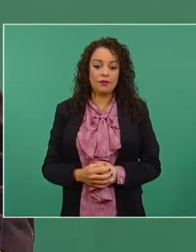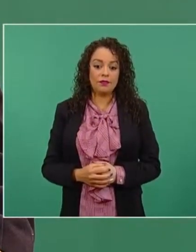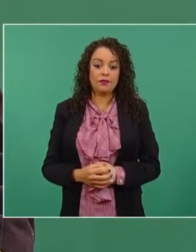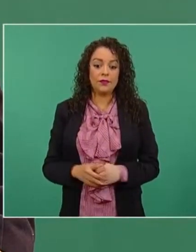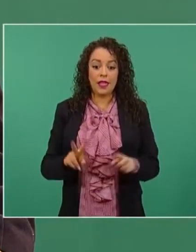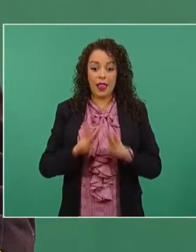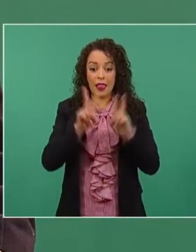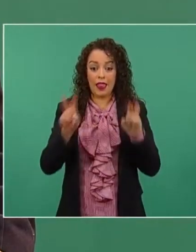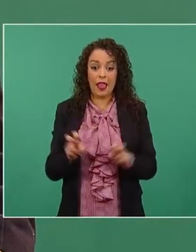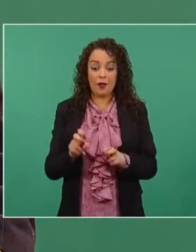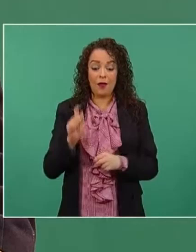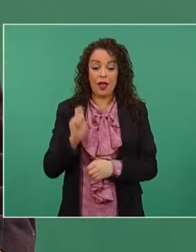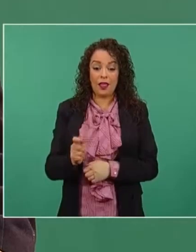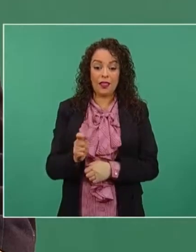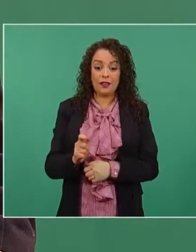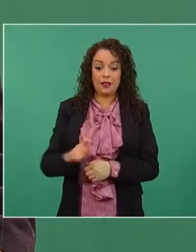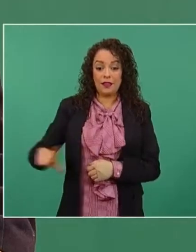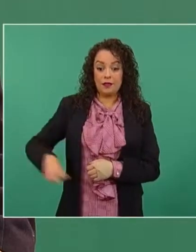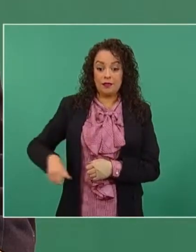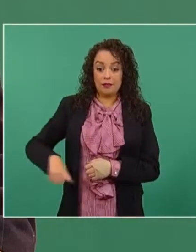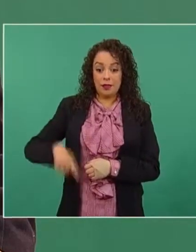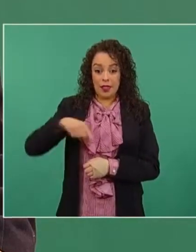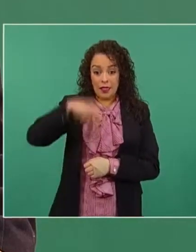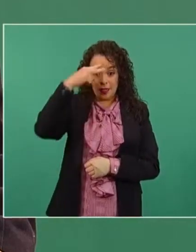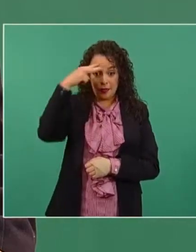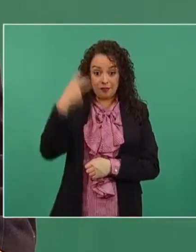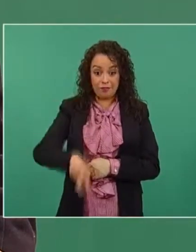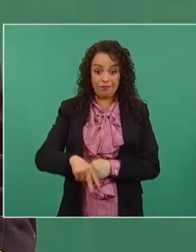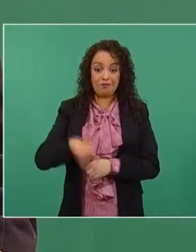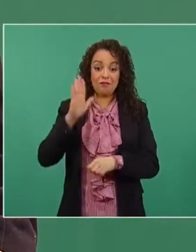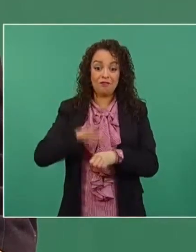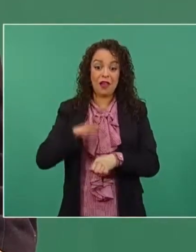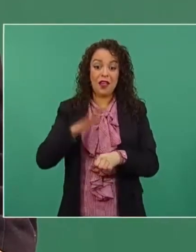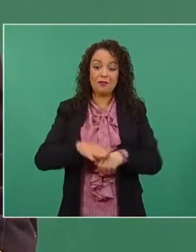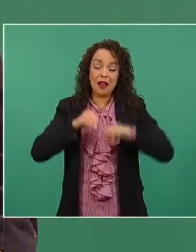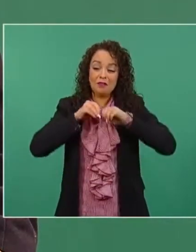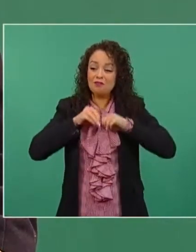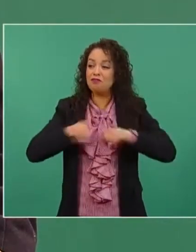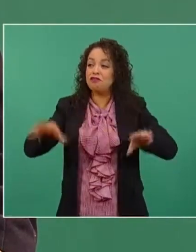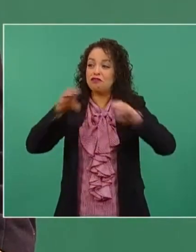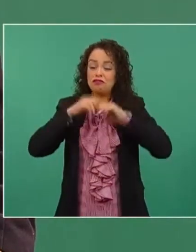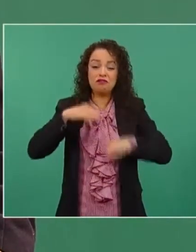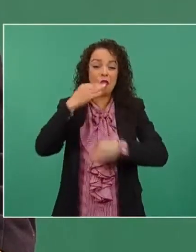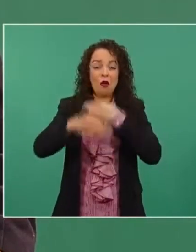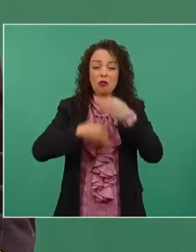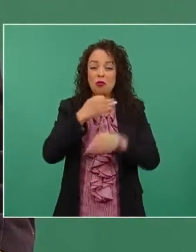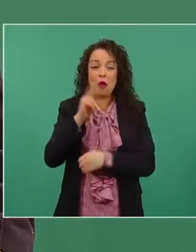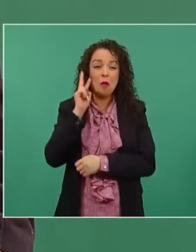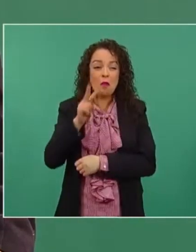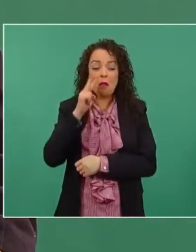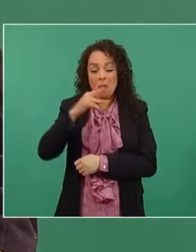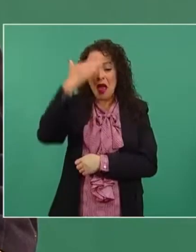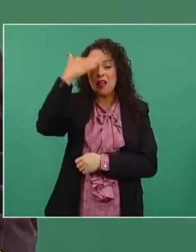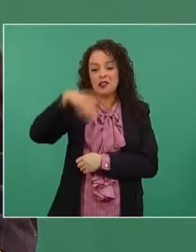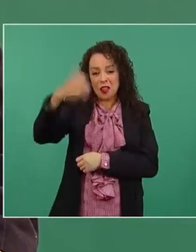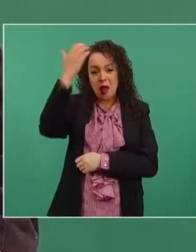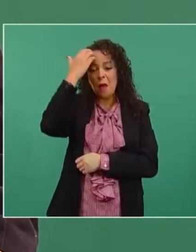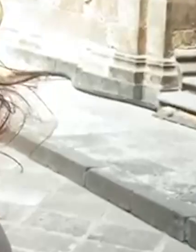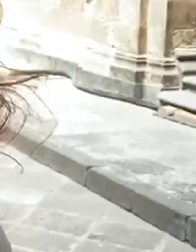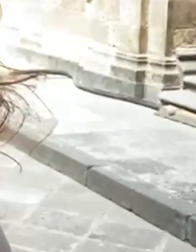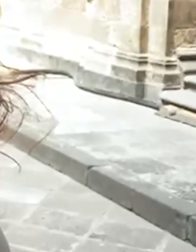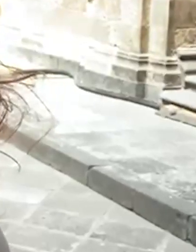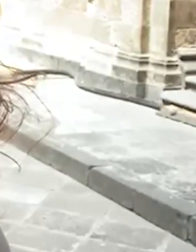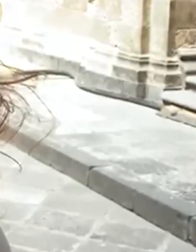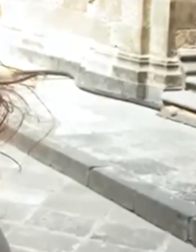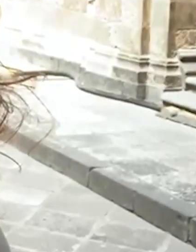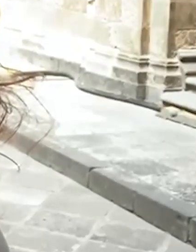mezclen algunos funcionarios con el poder económico, es decir, con los empresariales. Dijo que no fue correcto, que hay que investigar qué sucedió con